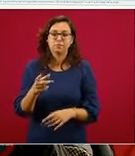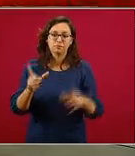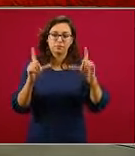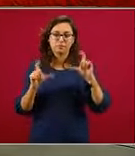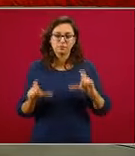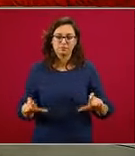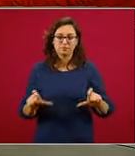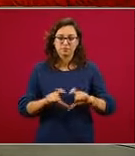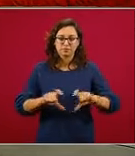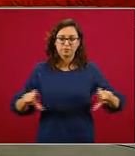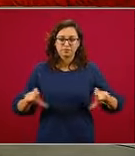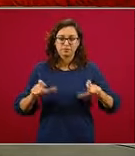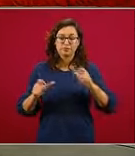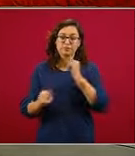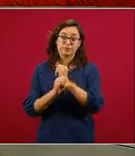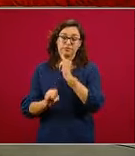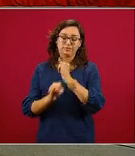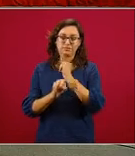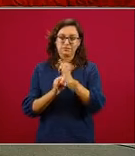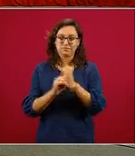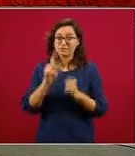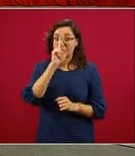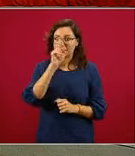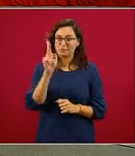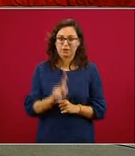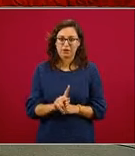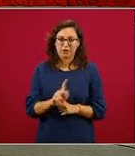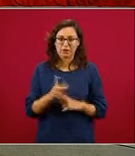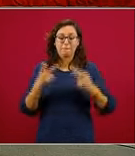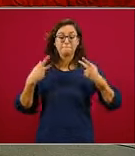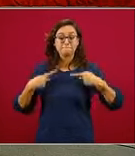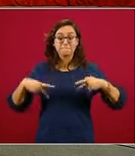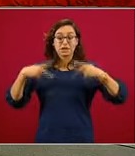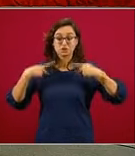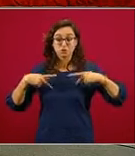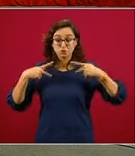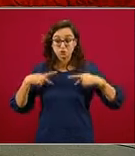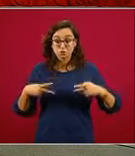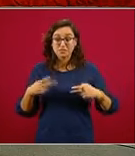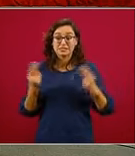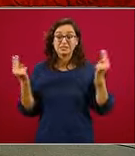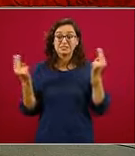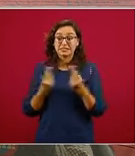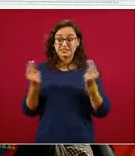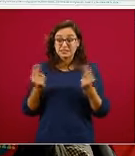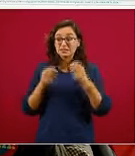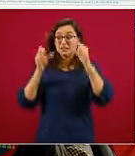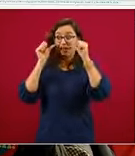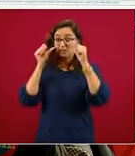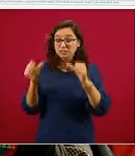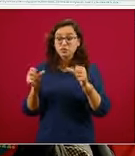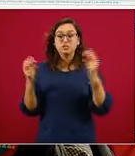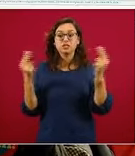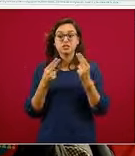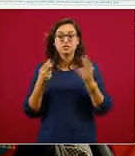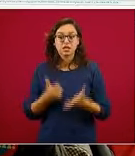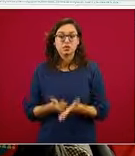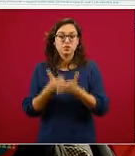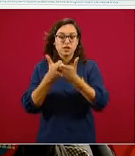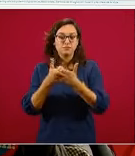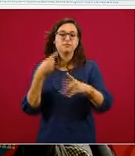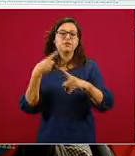que se da vía redes sociales. Gran parte del público, de las personas que demandan tratamiento en los centros, son personas